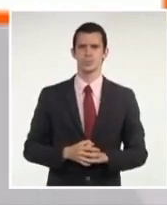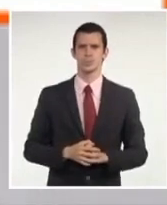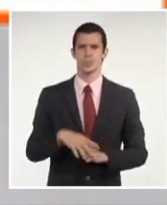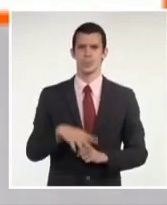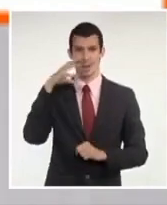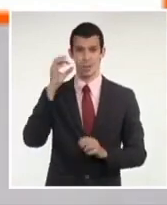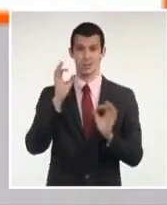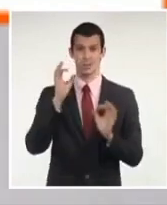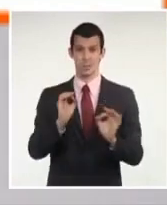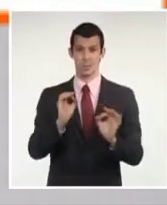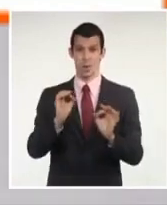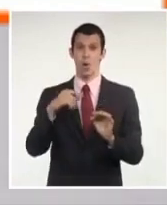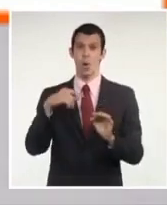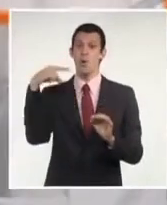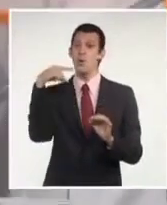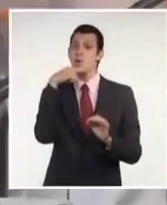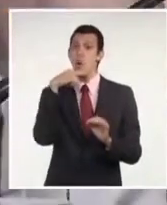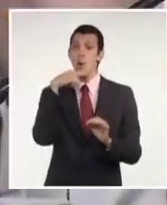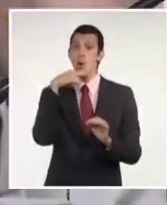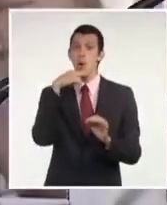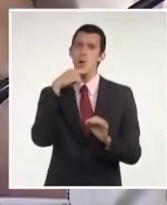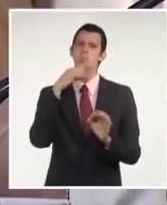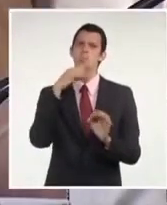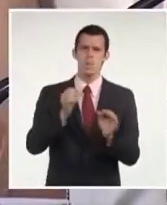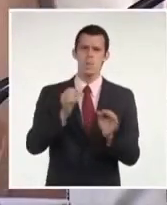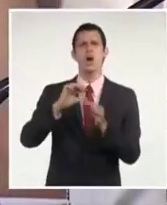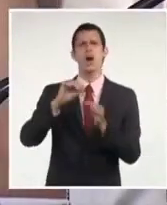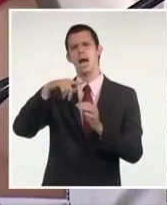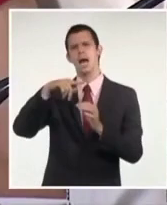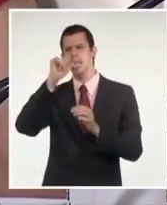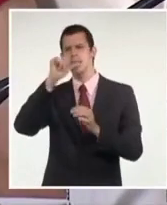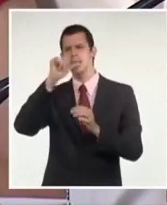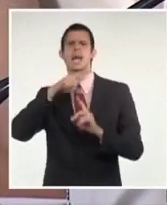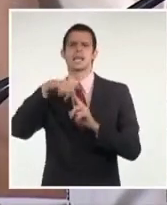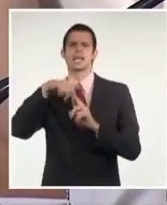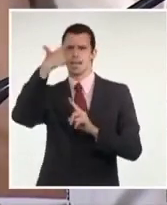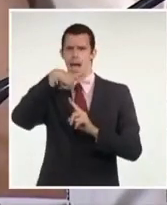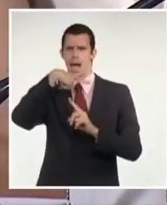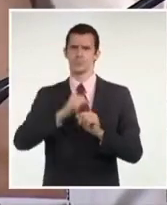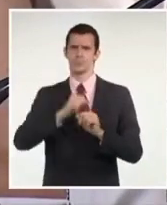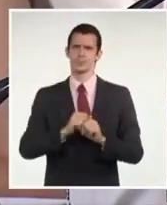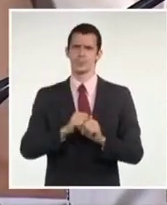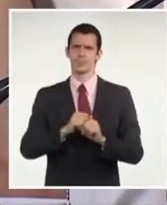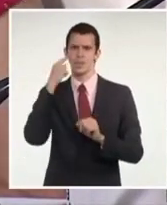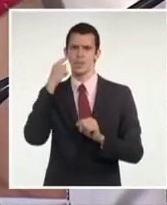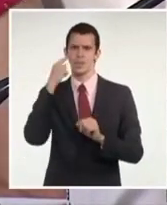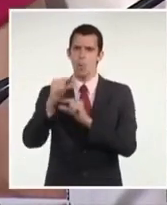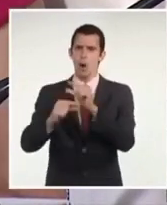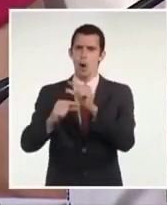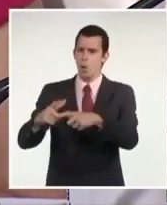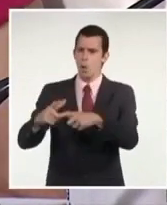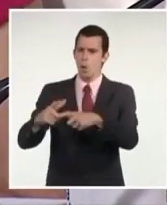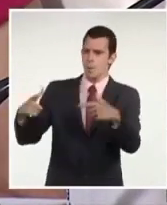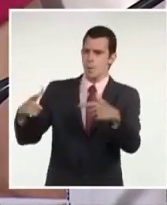Poco a poco, ella va a ir imponiéndose. Entonces, si vemos la otra